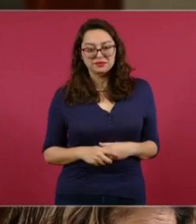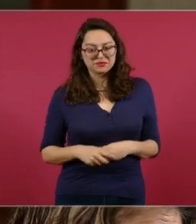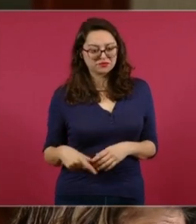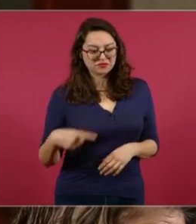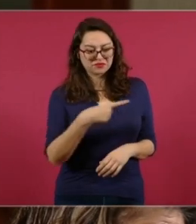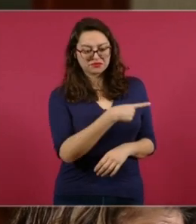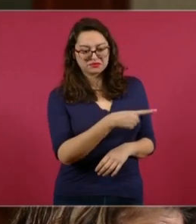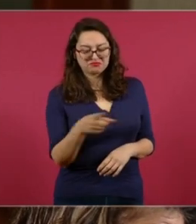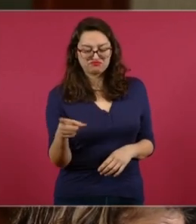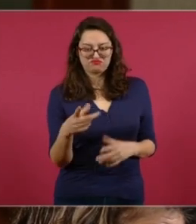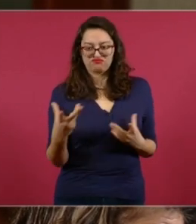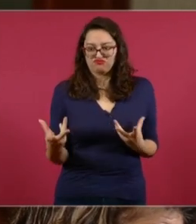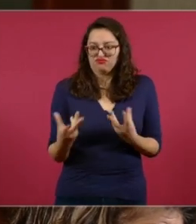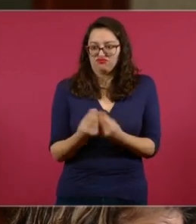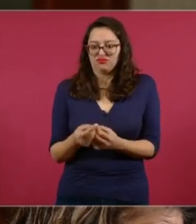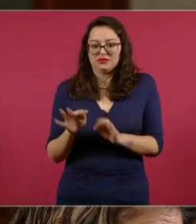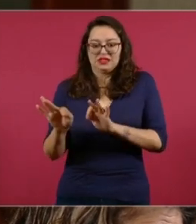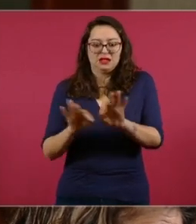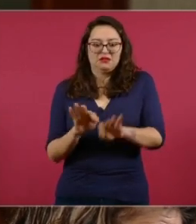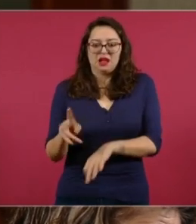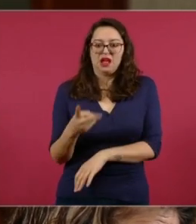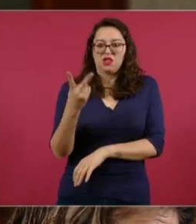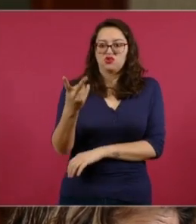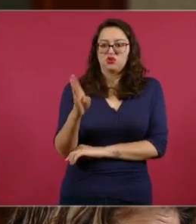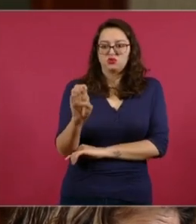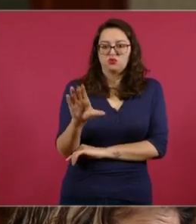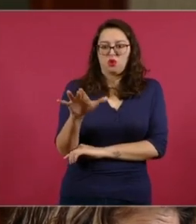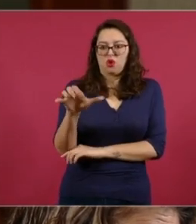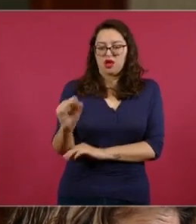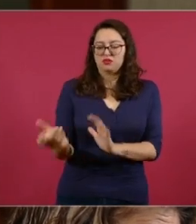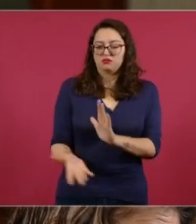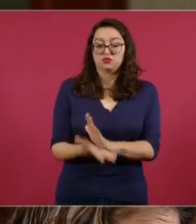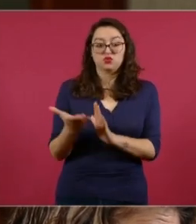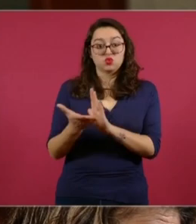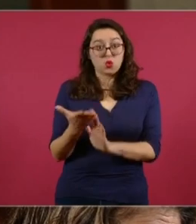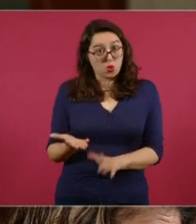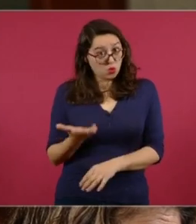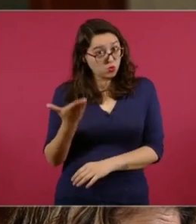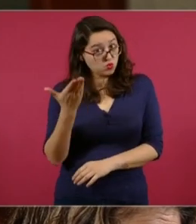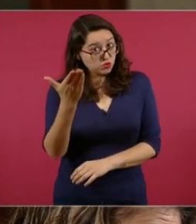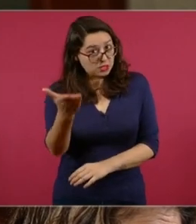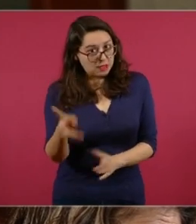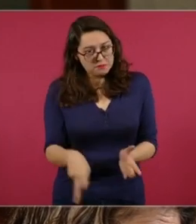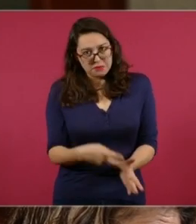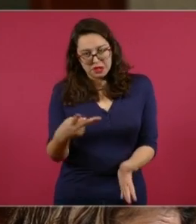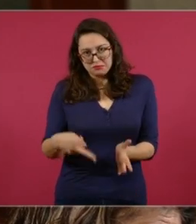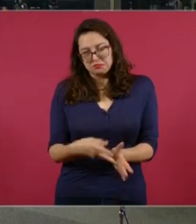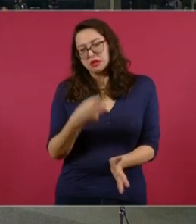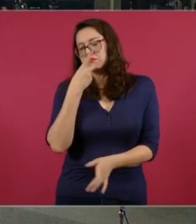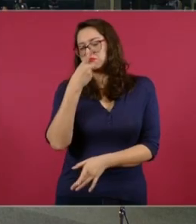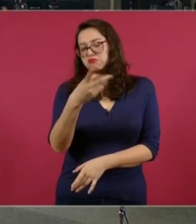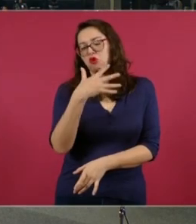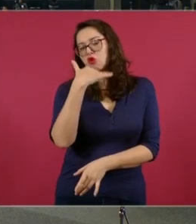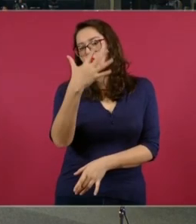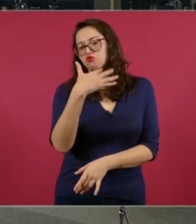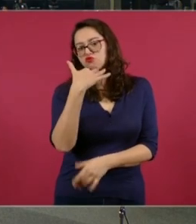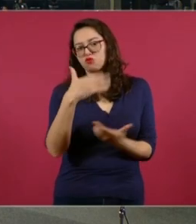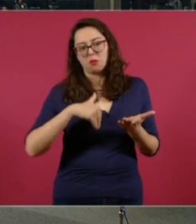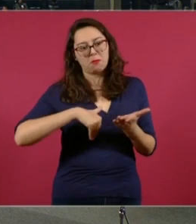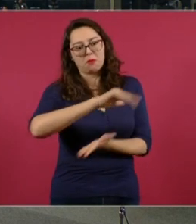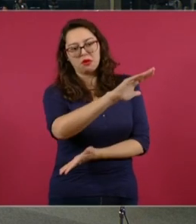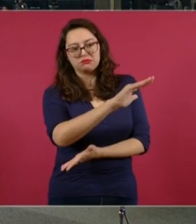insignes, en este caso como la refinería de Dos Bocas, cuando usted siempre ha sido muy reiterativo en combatir la